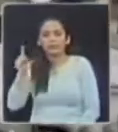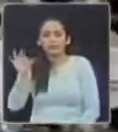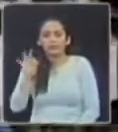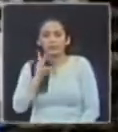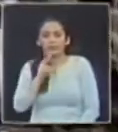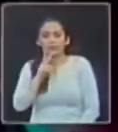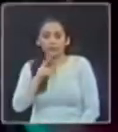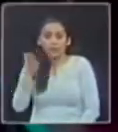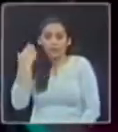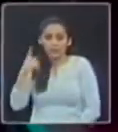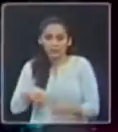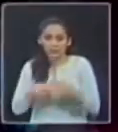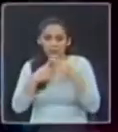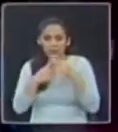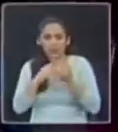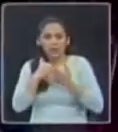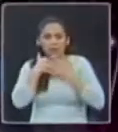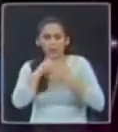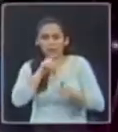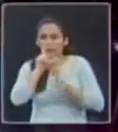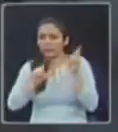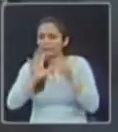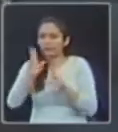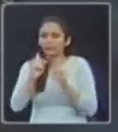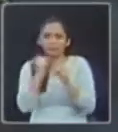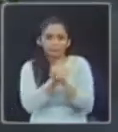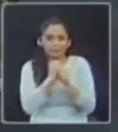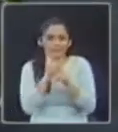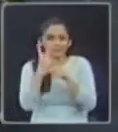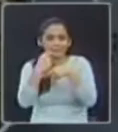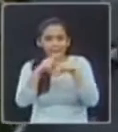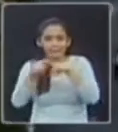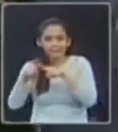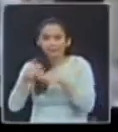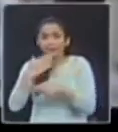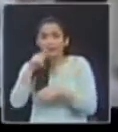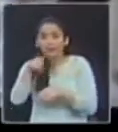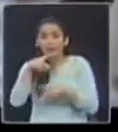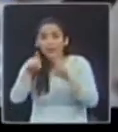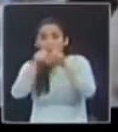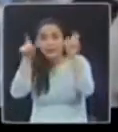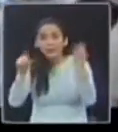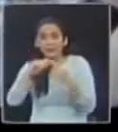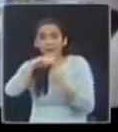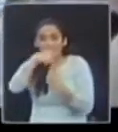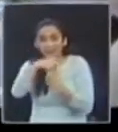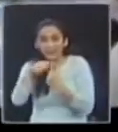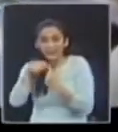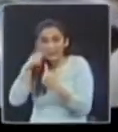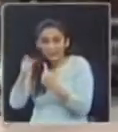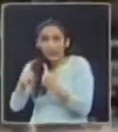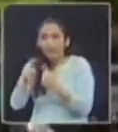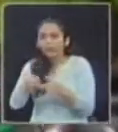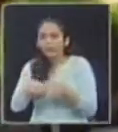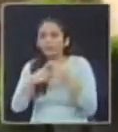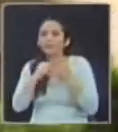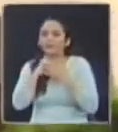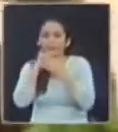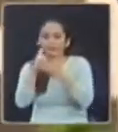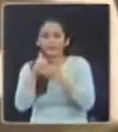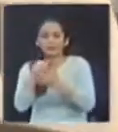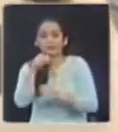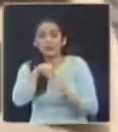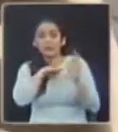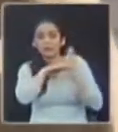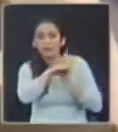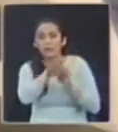ayudar al desarrollo de las actividades productivas de la mayor productora de banano del Ecuador, la provincia de El Oro. Una institución